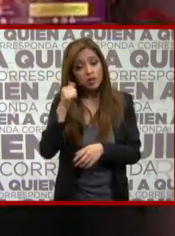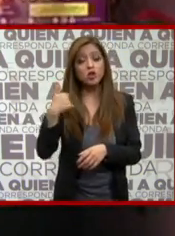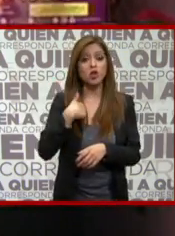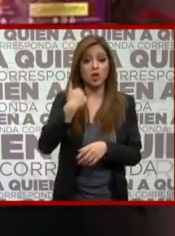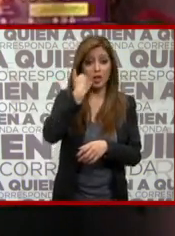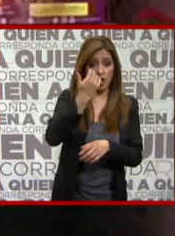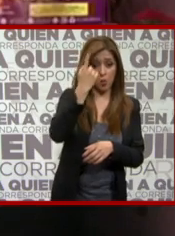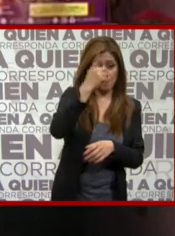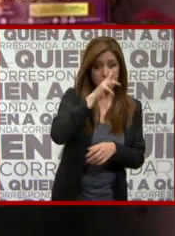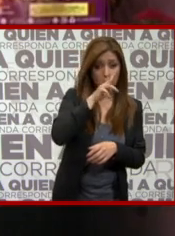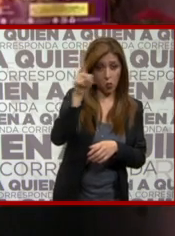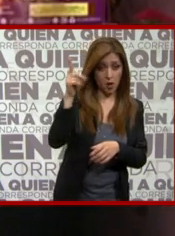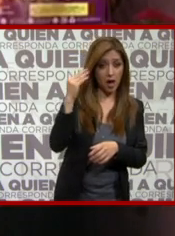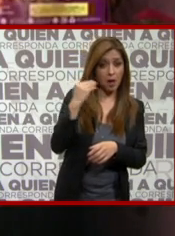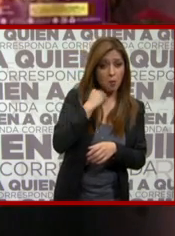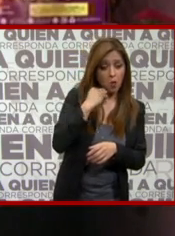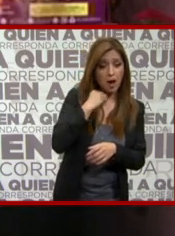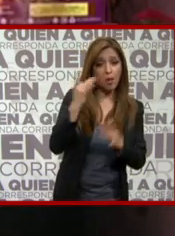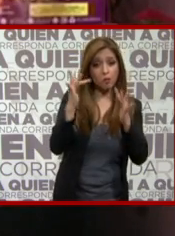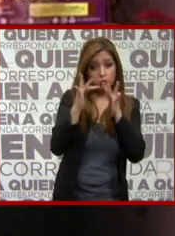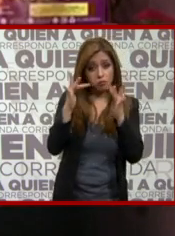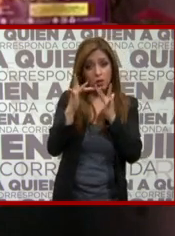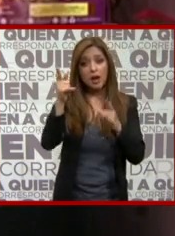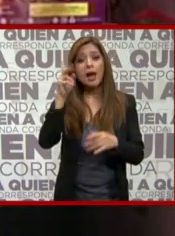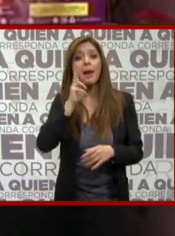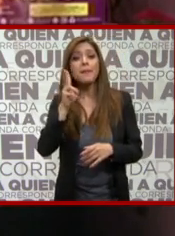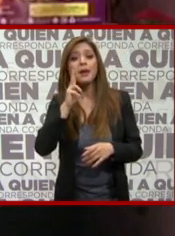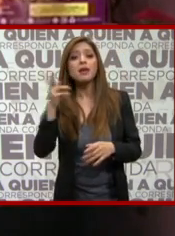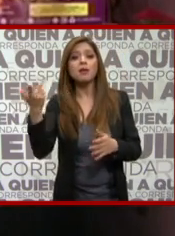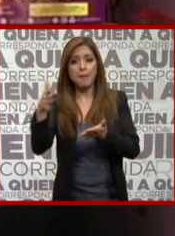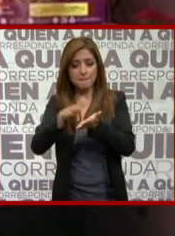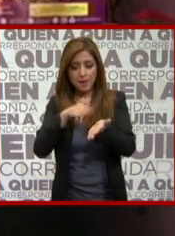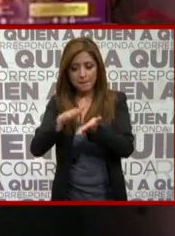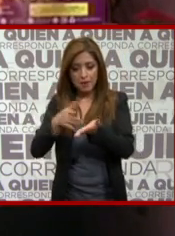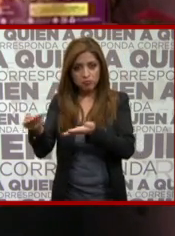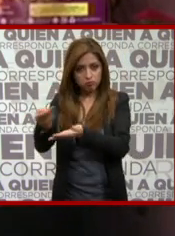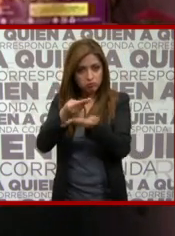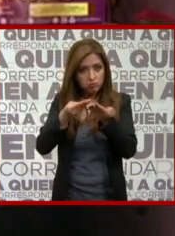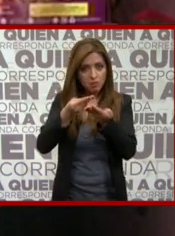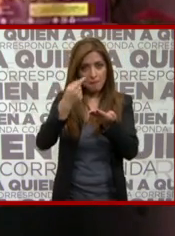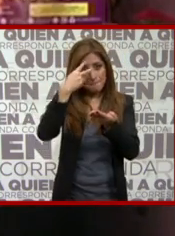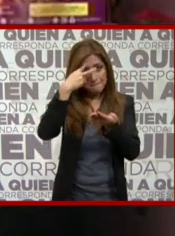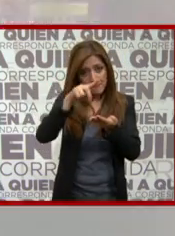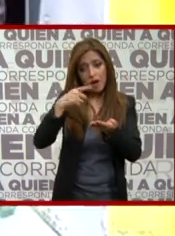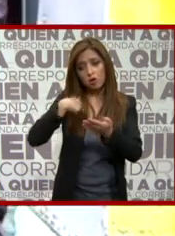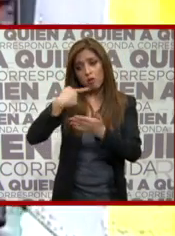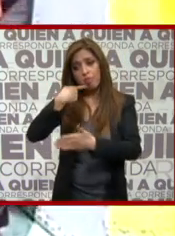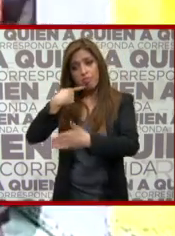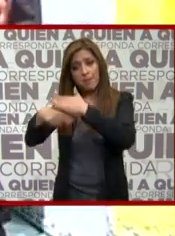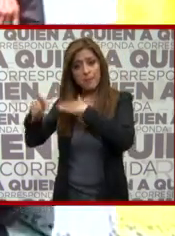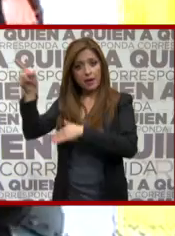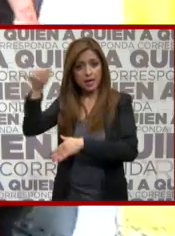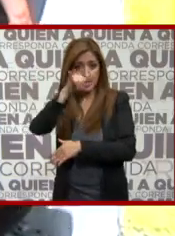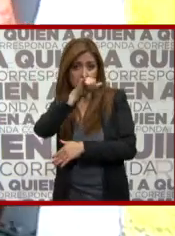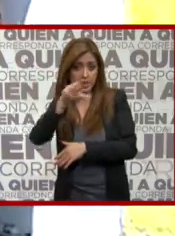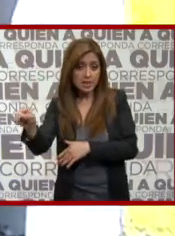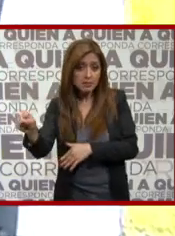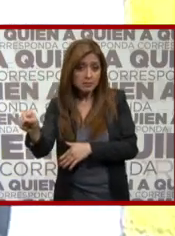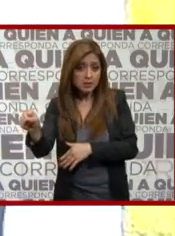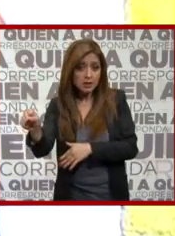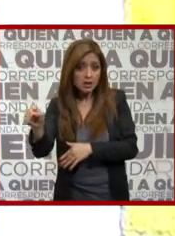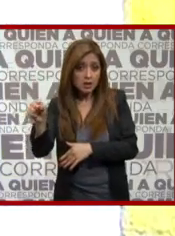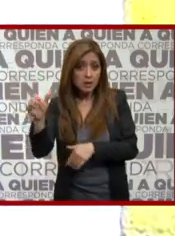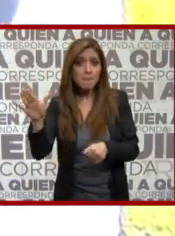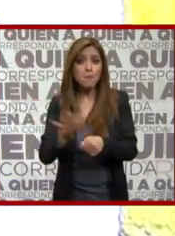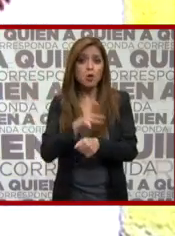puedan contactar y empezar a hacer el trámite para poder demandar al seguro, ya que pues, aquí hay